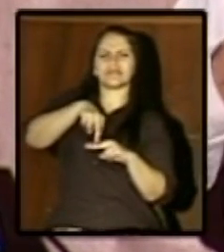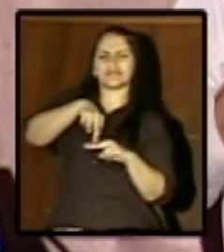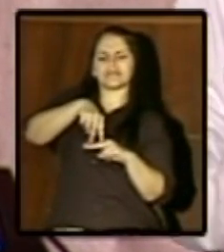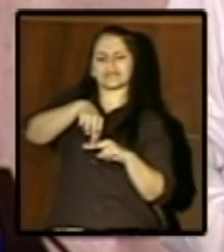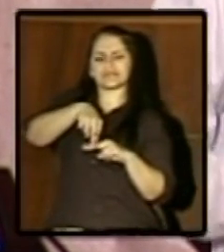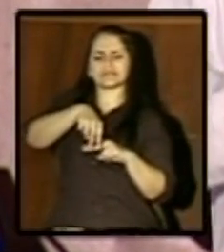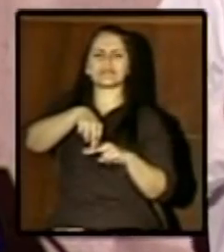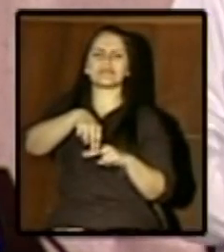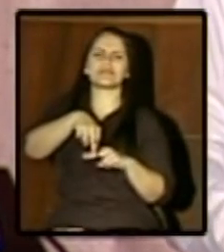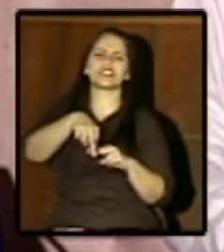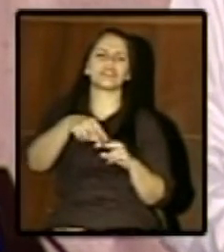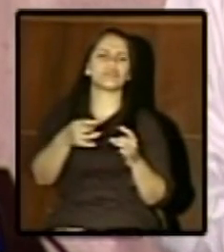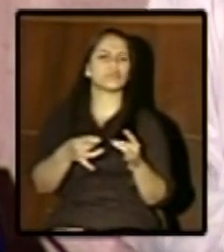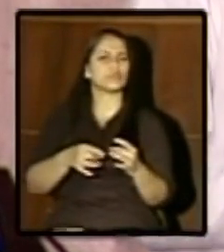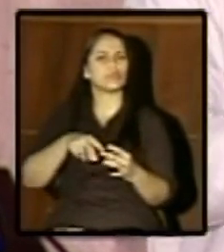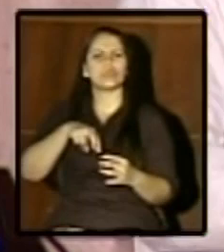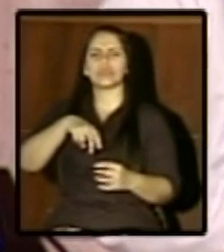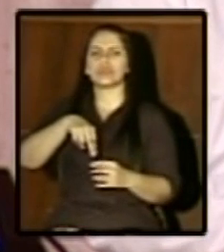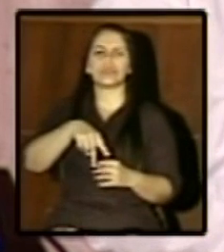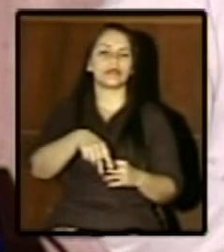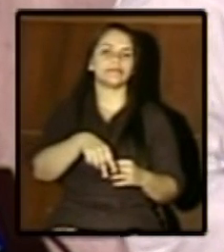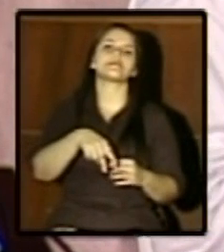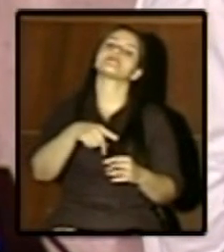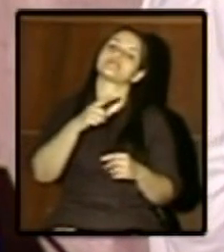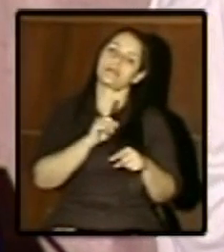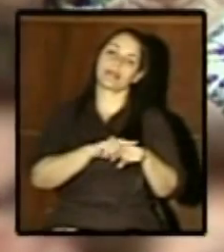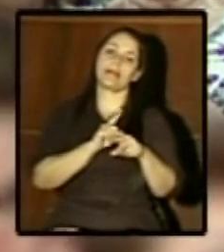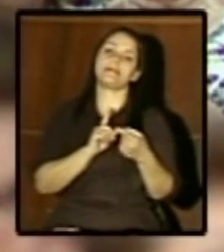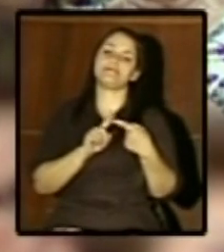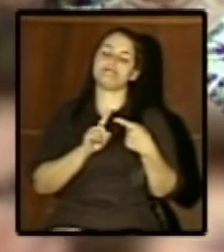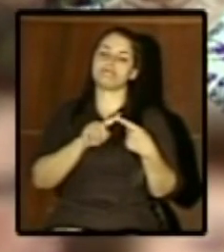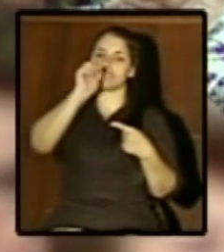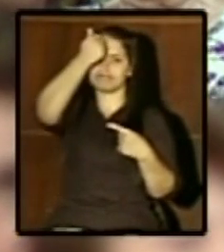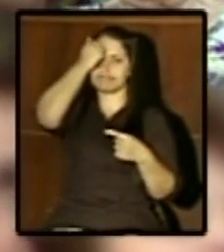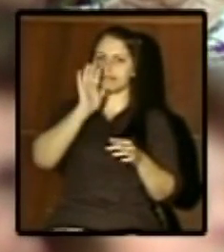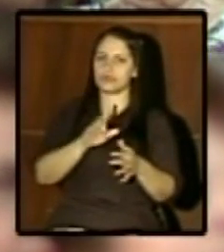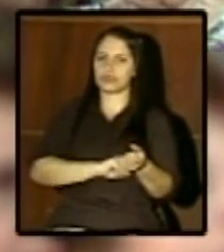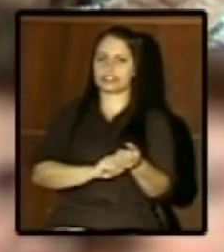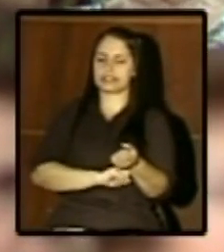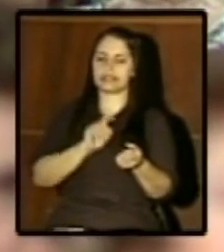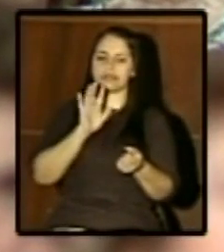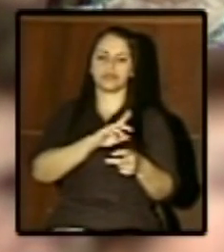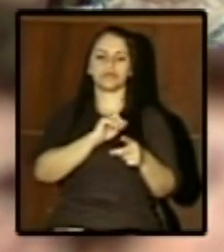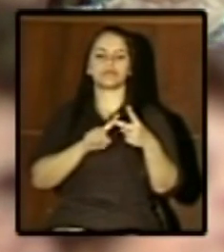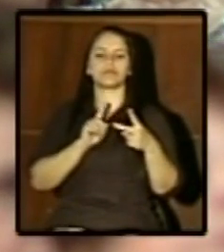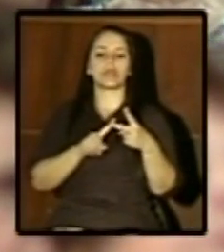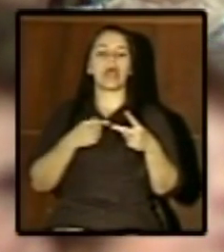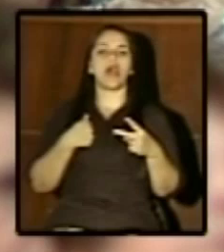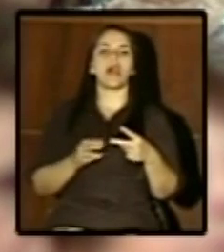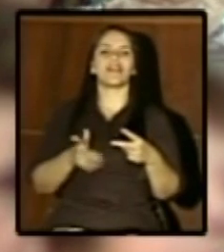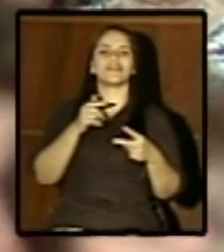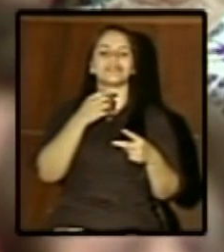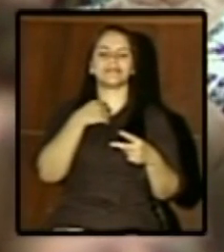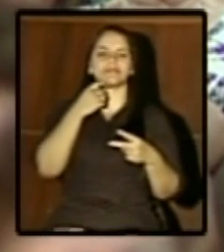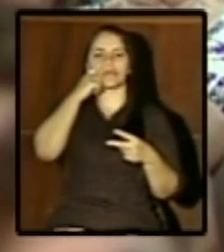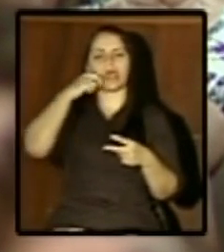¡ay! Dolor y empiece lentico porque él no puede dar el paso. ¿Listo? Esa es una de las características de la artrosis.